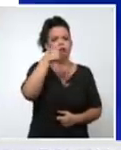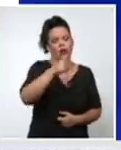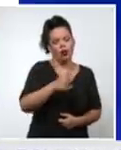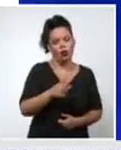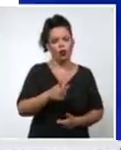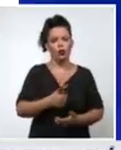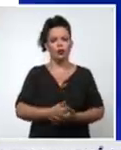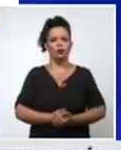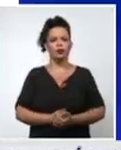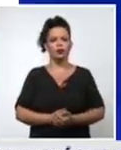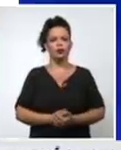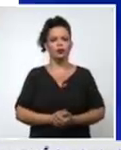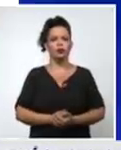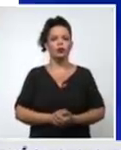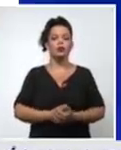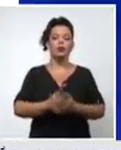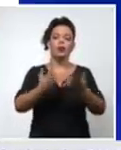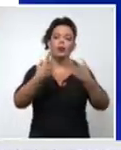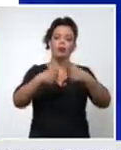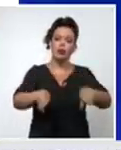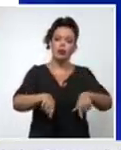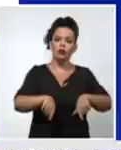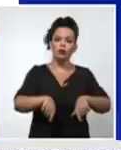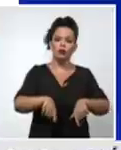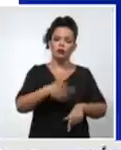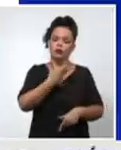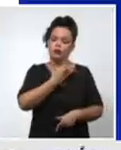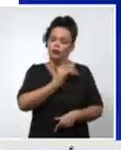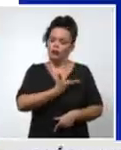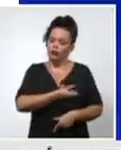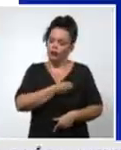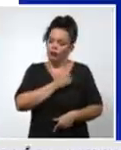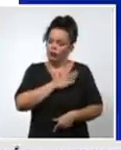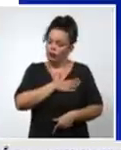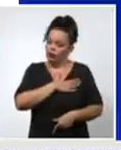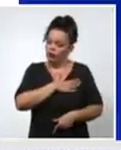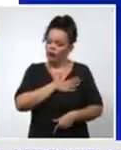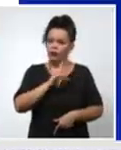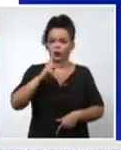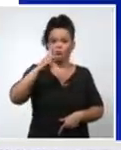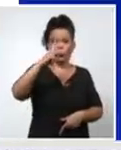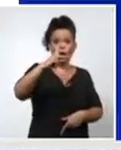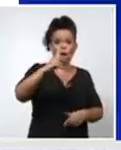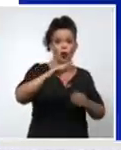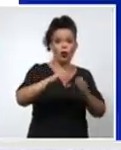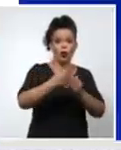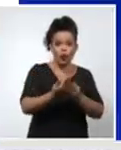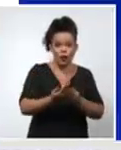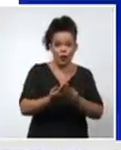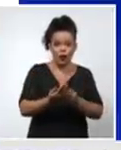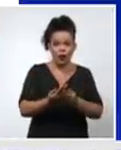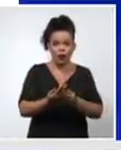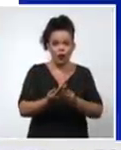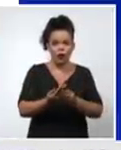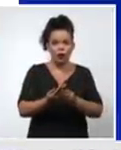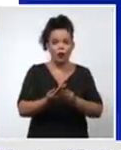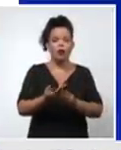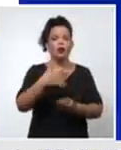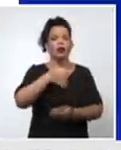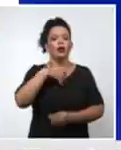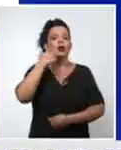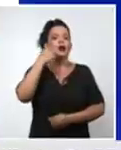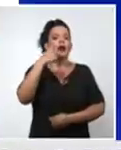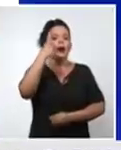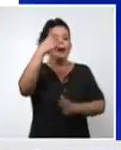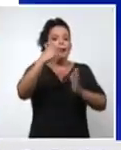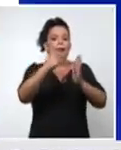y que lamentablemente ya durante 2 días pues se han diagnosticado más de 1.000 casos.